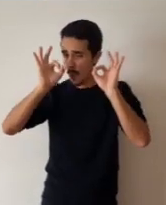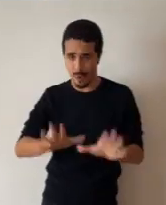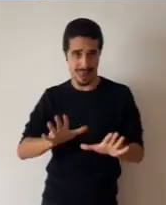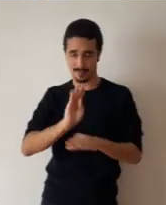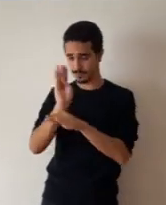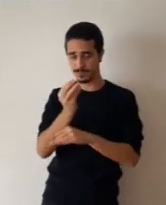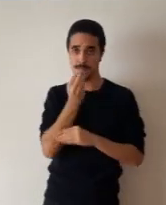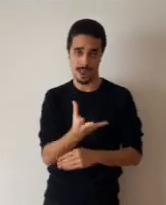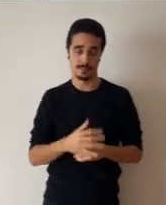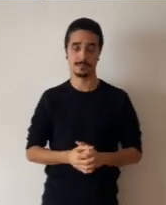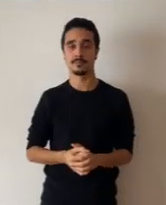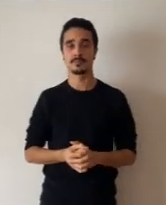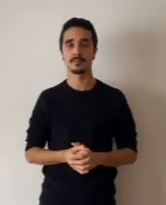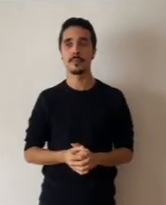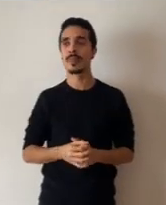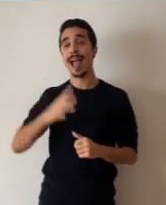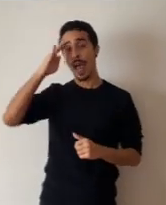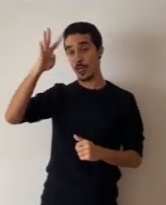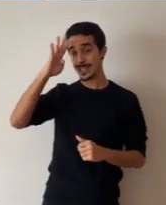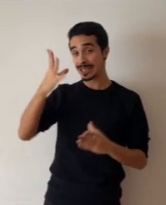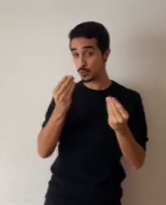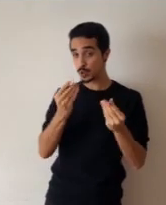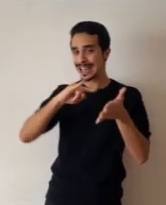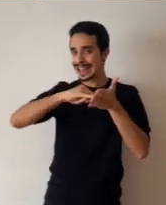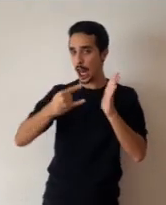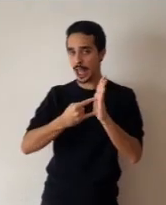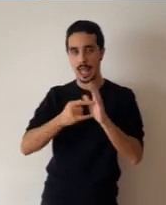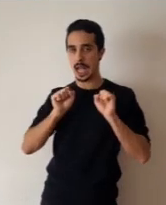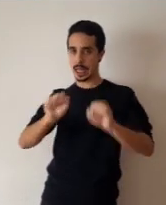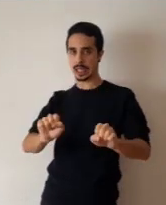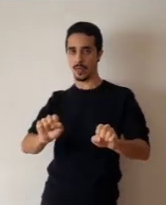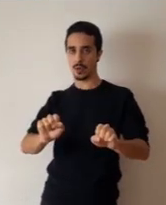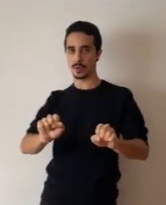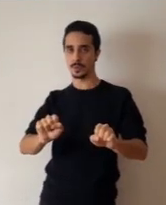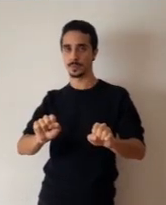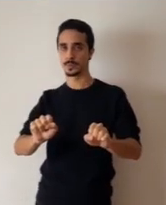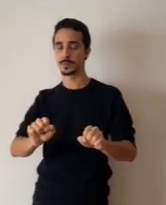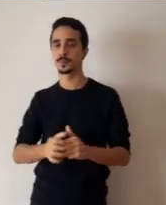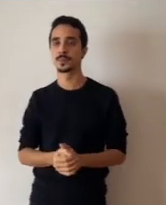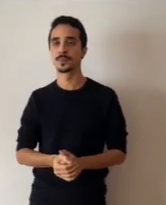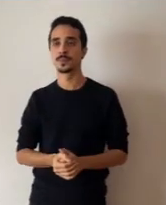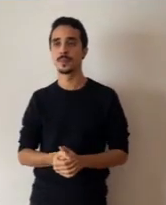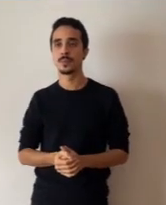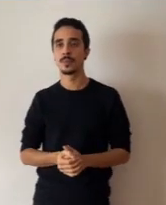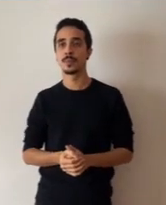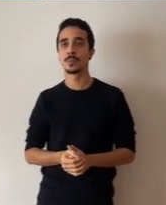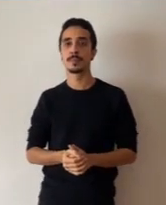a estar igual de bien y de protegido. Muchos adolescentes rechazan la tecnología y el control en general.